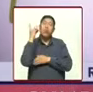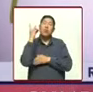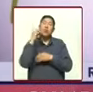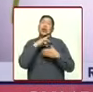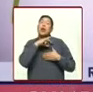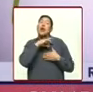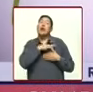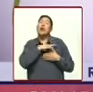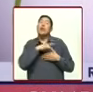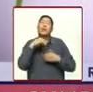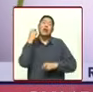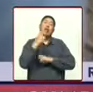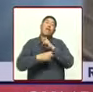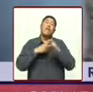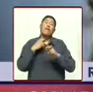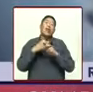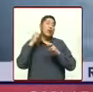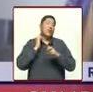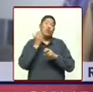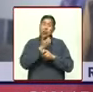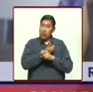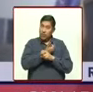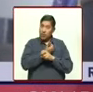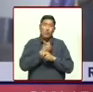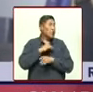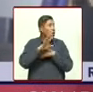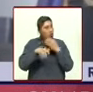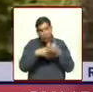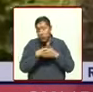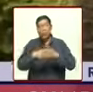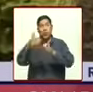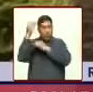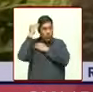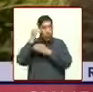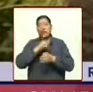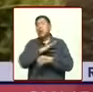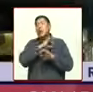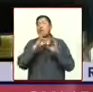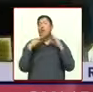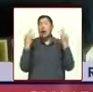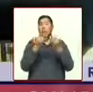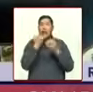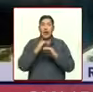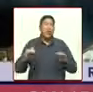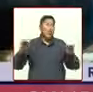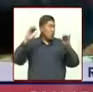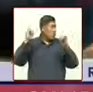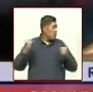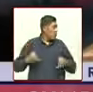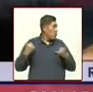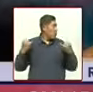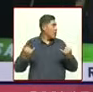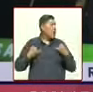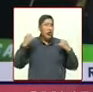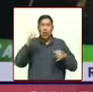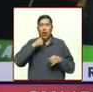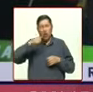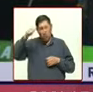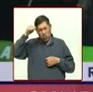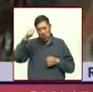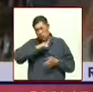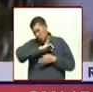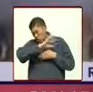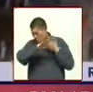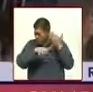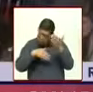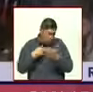que aprovechen esta feria, que es nuestra feria, la feria de todos, y las familias, niños, jóvenes, adultos,